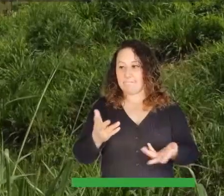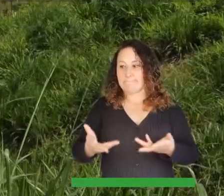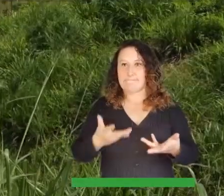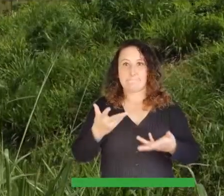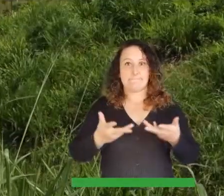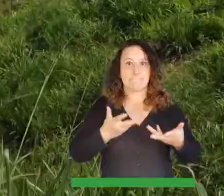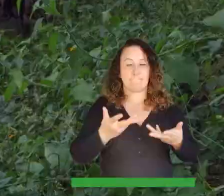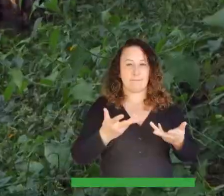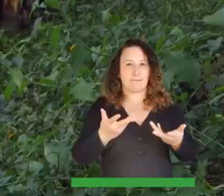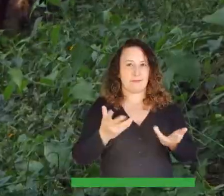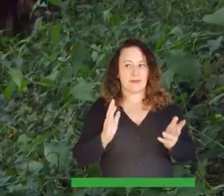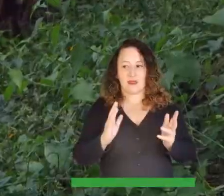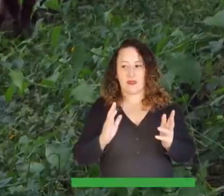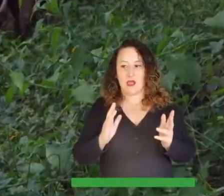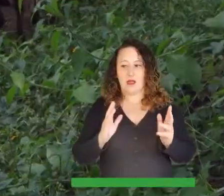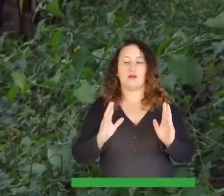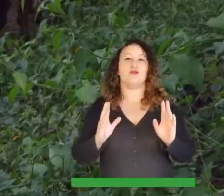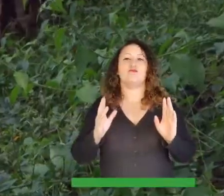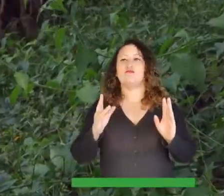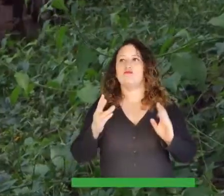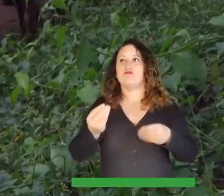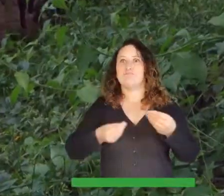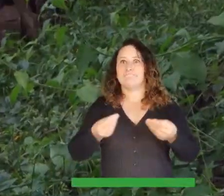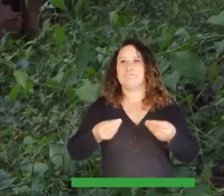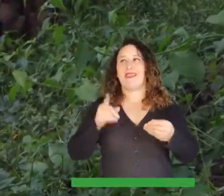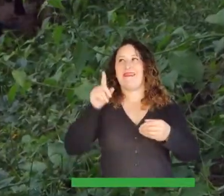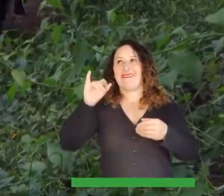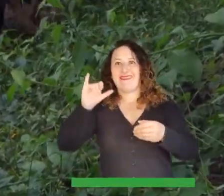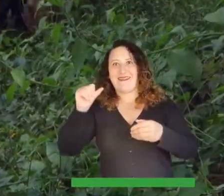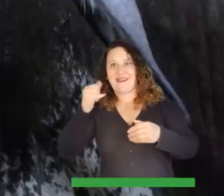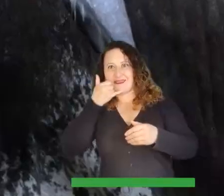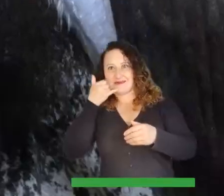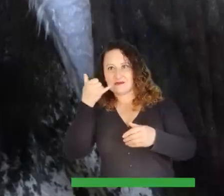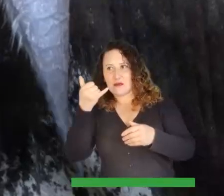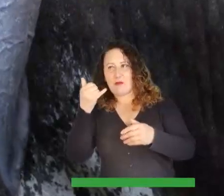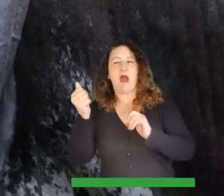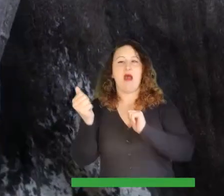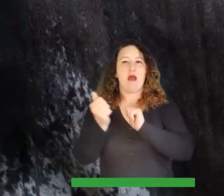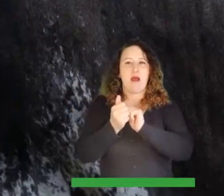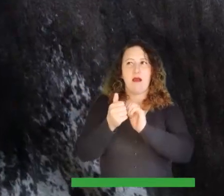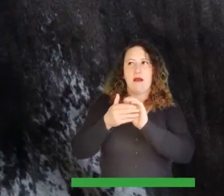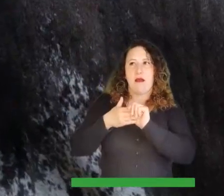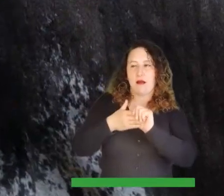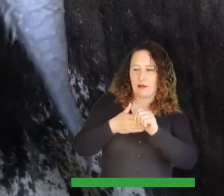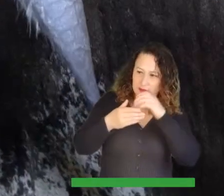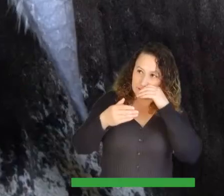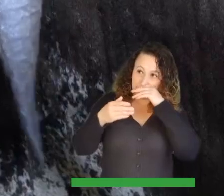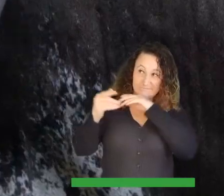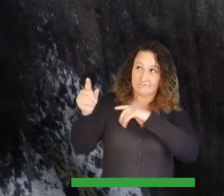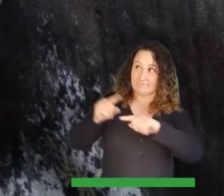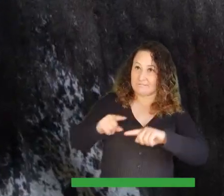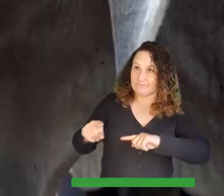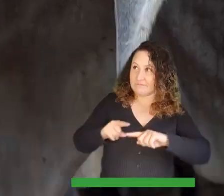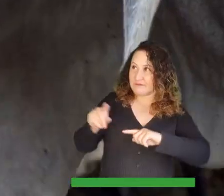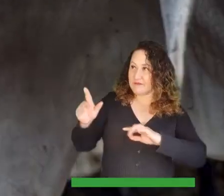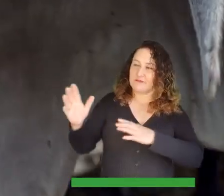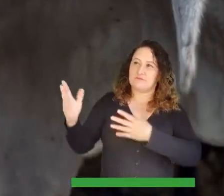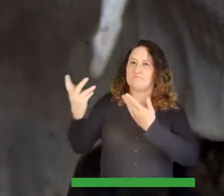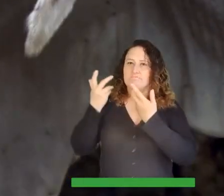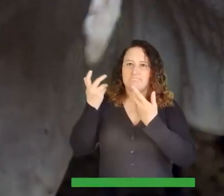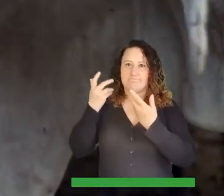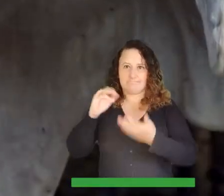más de lo poco que sabe ya. Entonces, ¿qué hace uno? El acompañamiento del ICA. Uno llama, le dan una iniciativa que puede hacer uno con las cuestiones de los